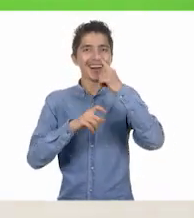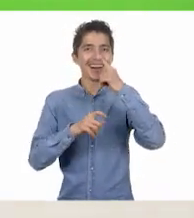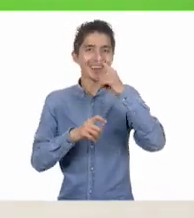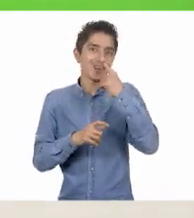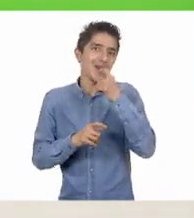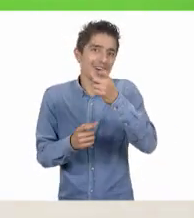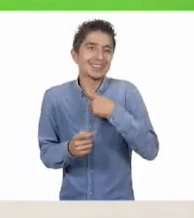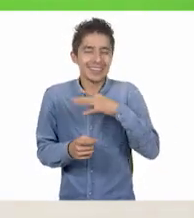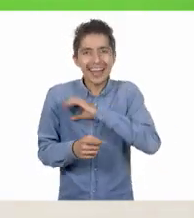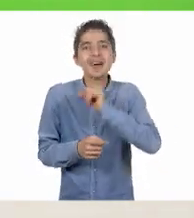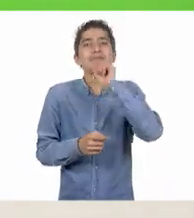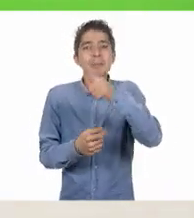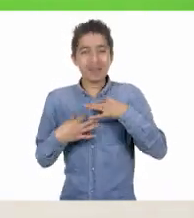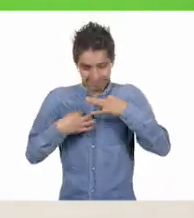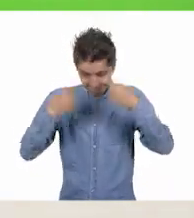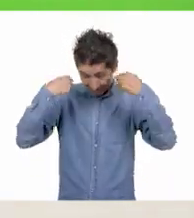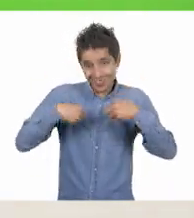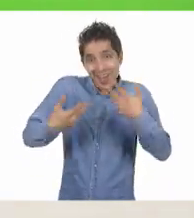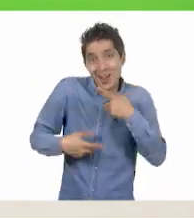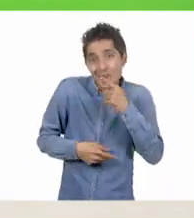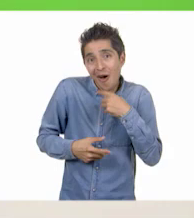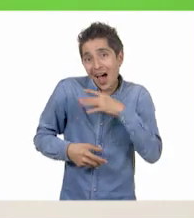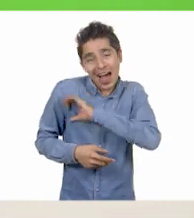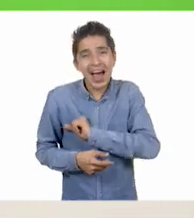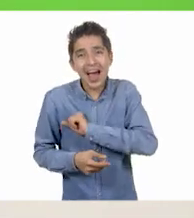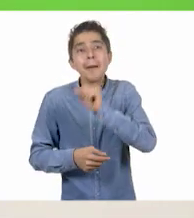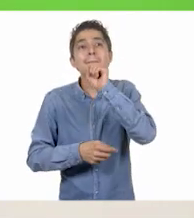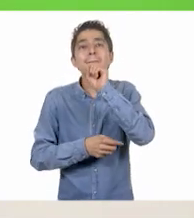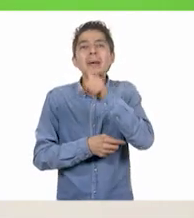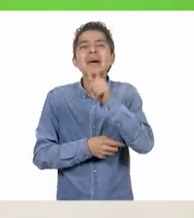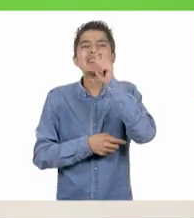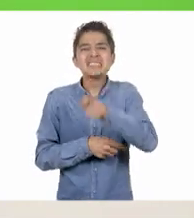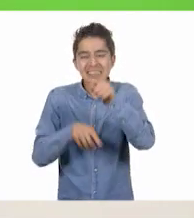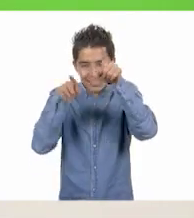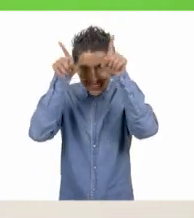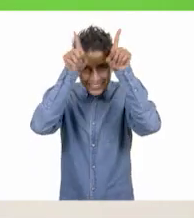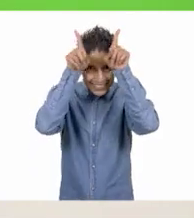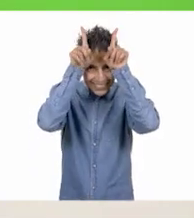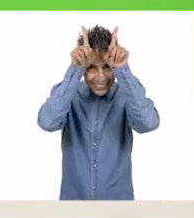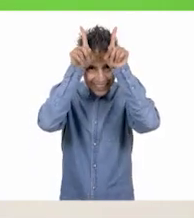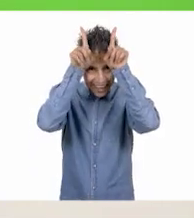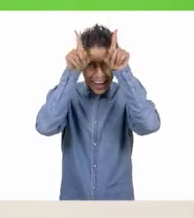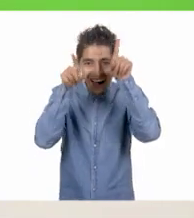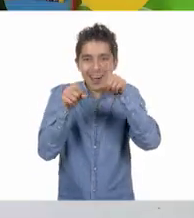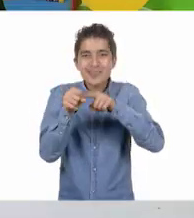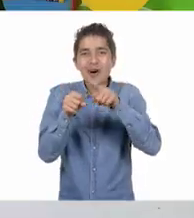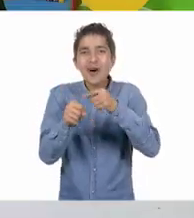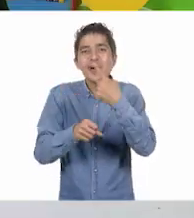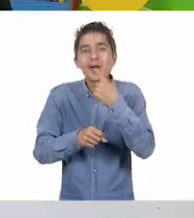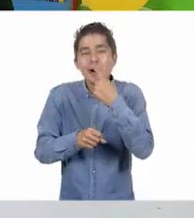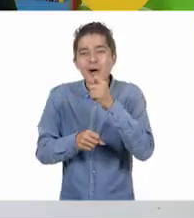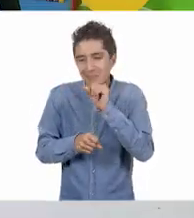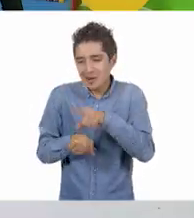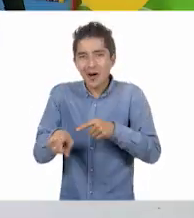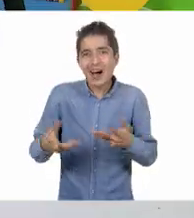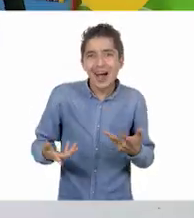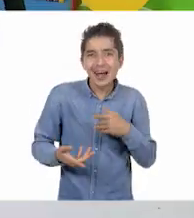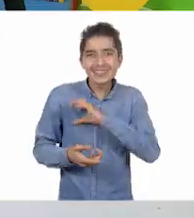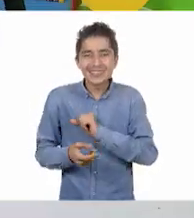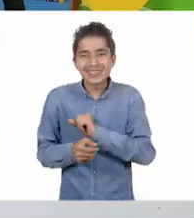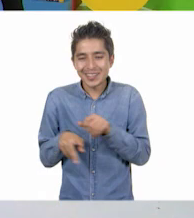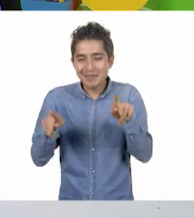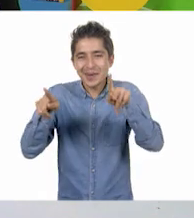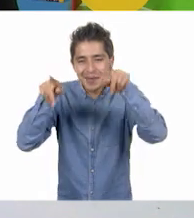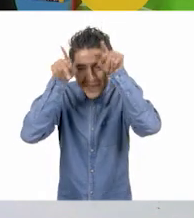hoy así. Y también porque me fascinan las catarinas y ellas son de color rojo. ¡Ay! ¡Es cierto! ¡Qué